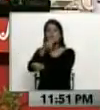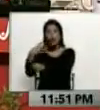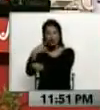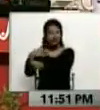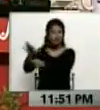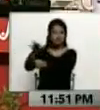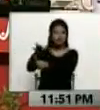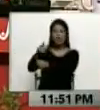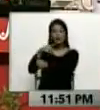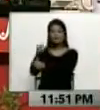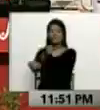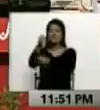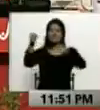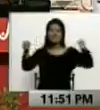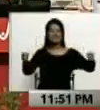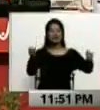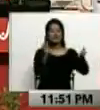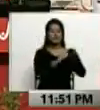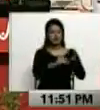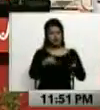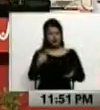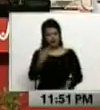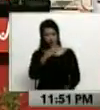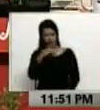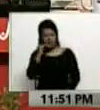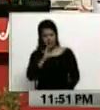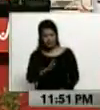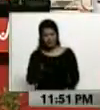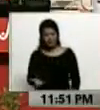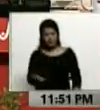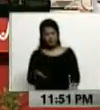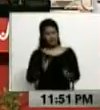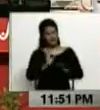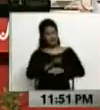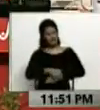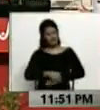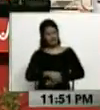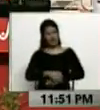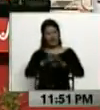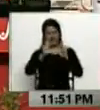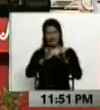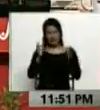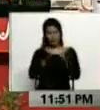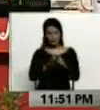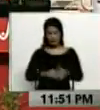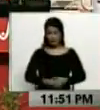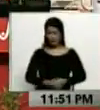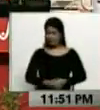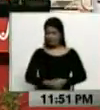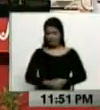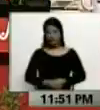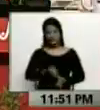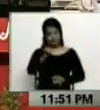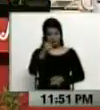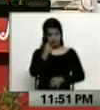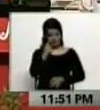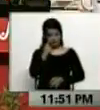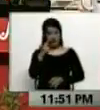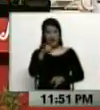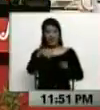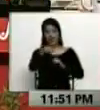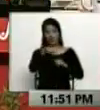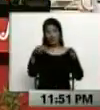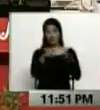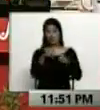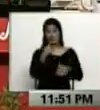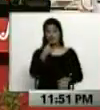A beledo qué cosa no así son ellos no Claro fíjense